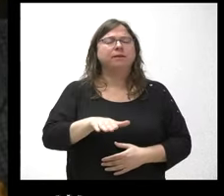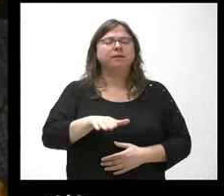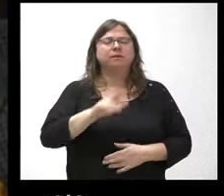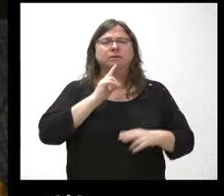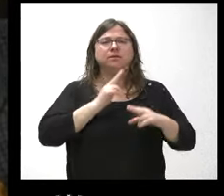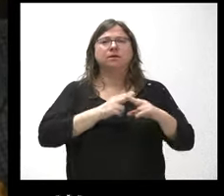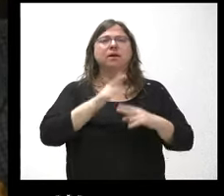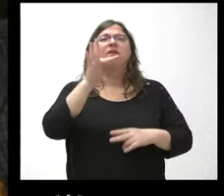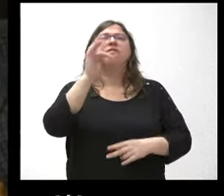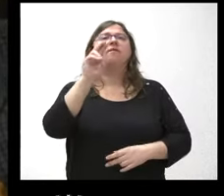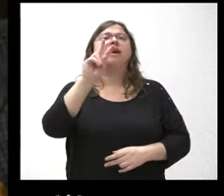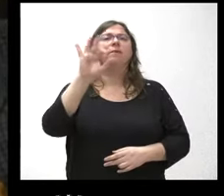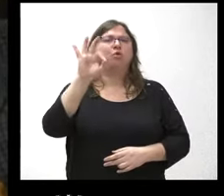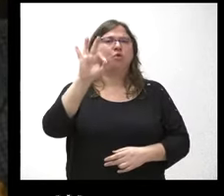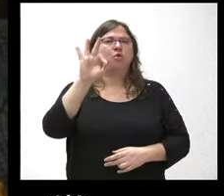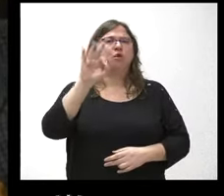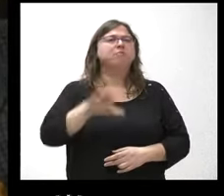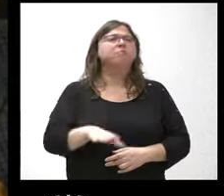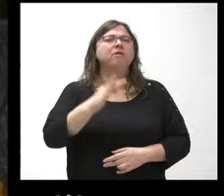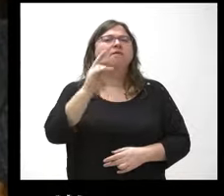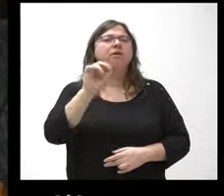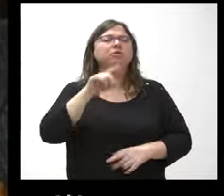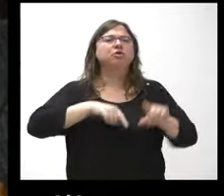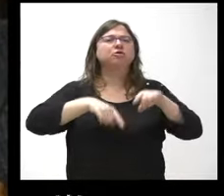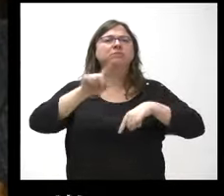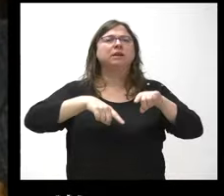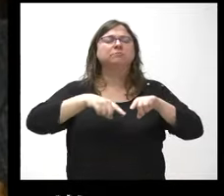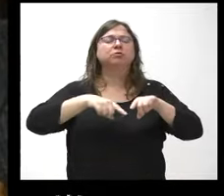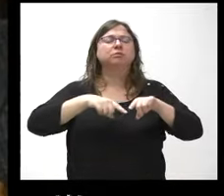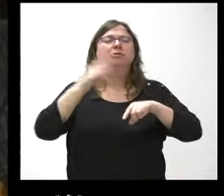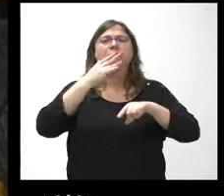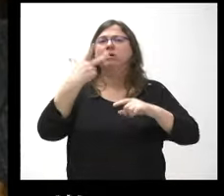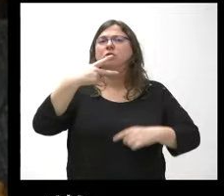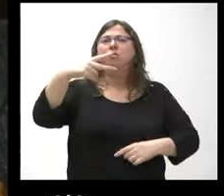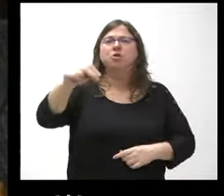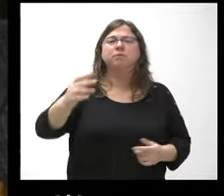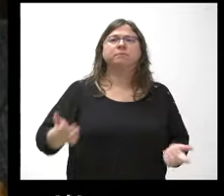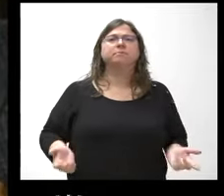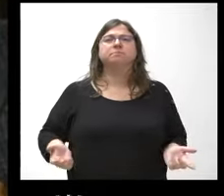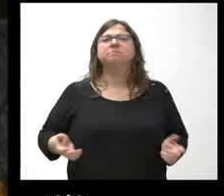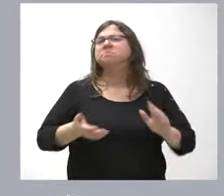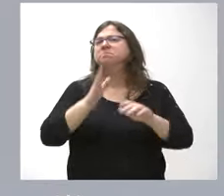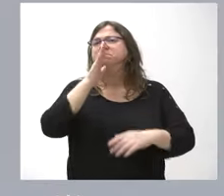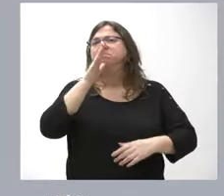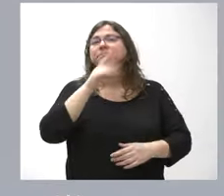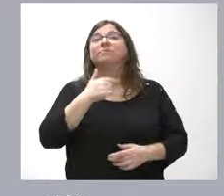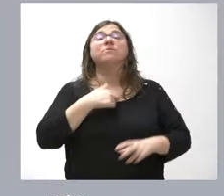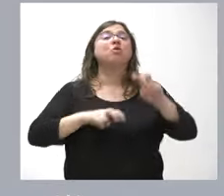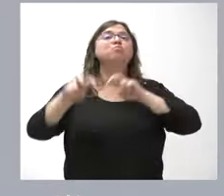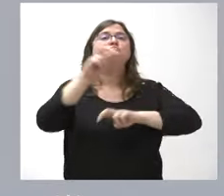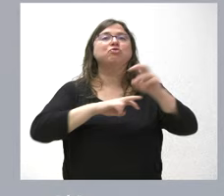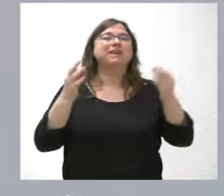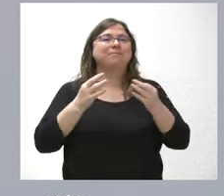a Fabio, perdón. Niño de Fabio. ¿Se le ha negado el transporte escolar? Un poquito, ¿qué tiene que decir al respecto? Lo que se está buscando es la fórmula